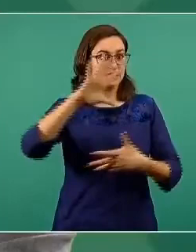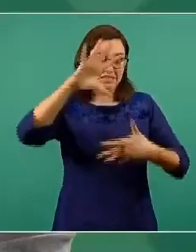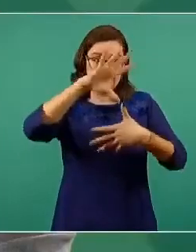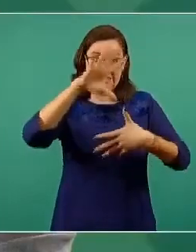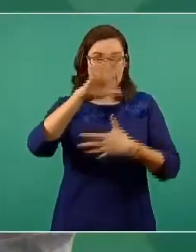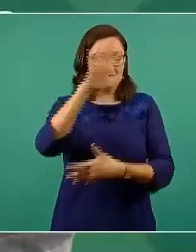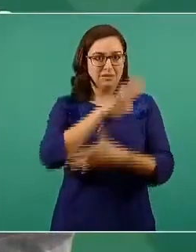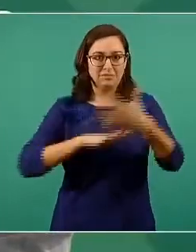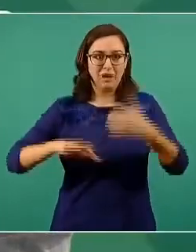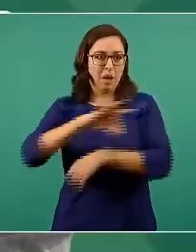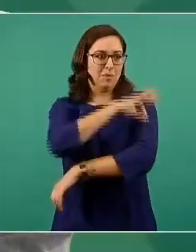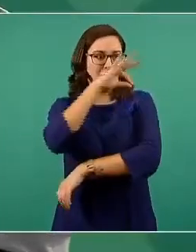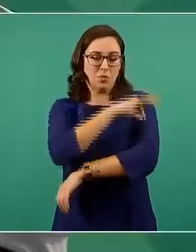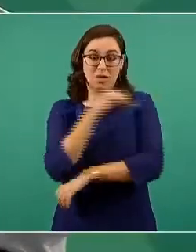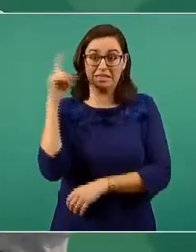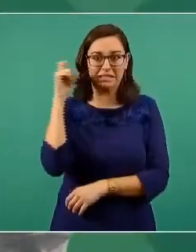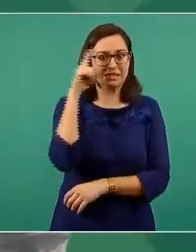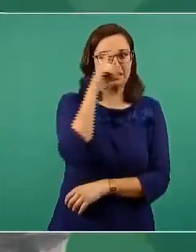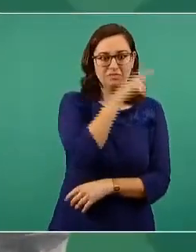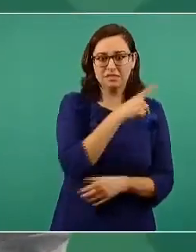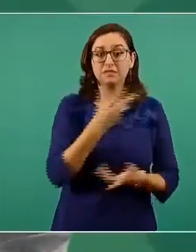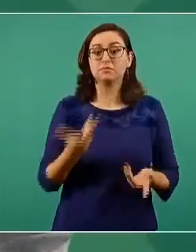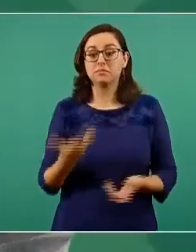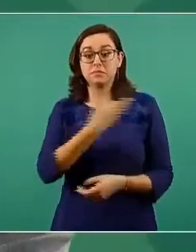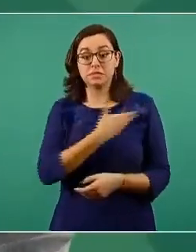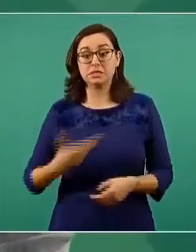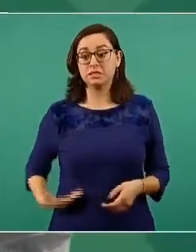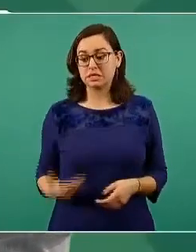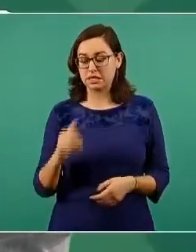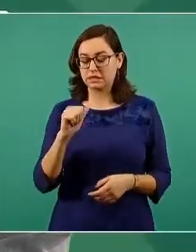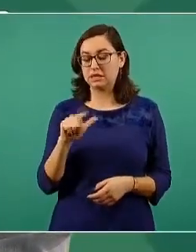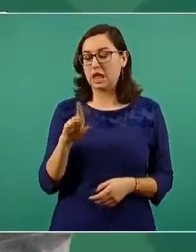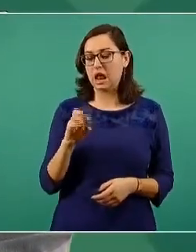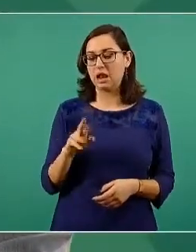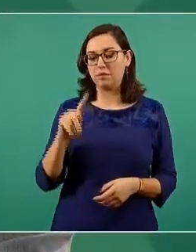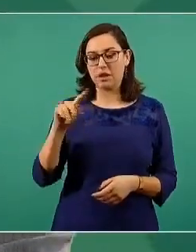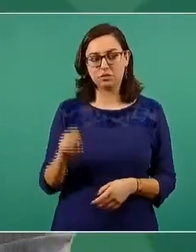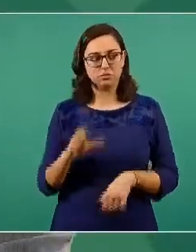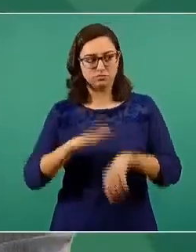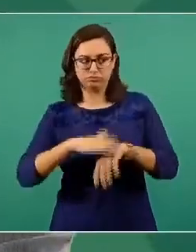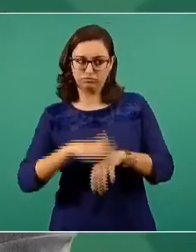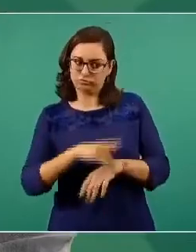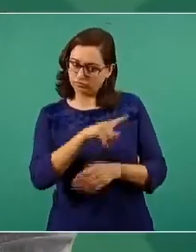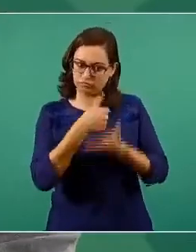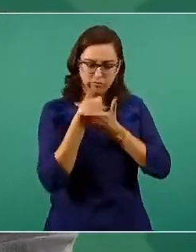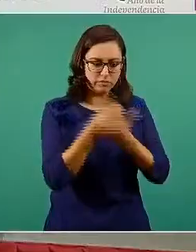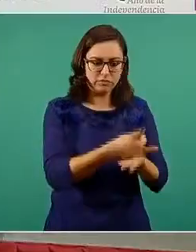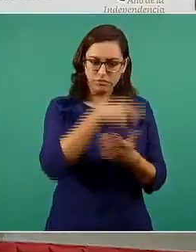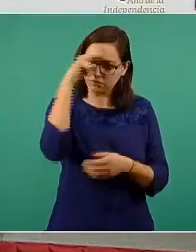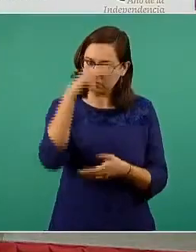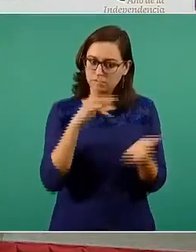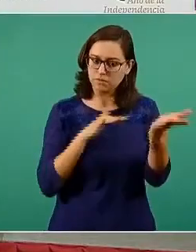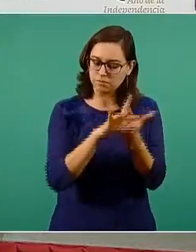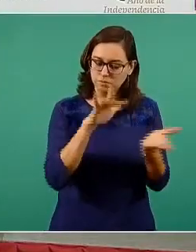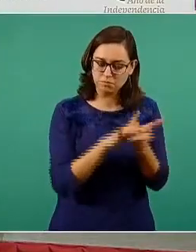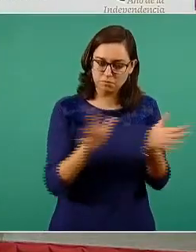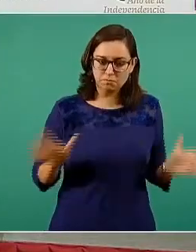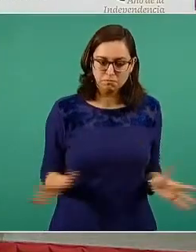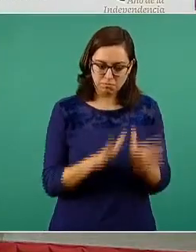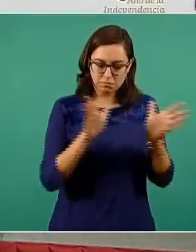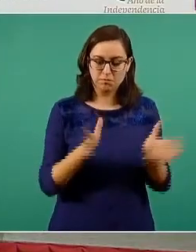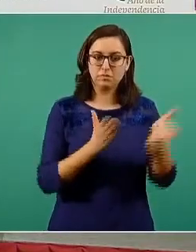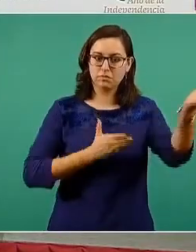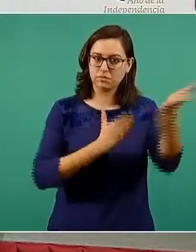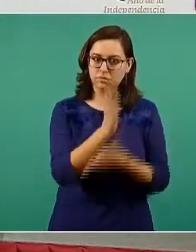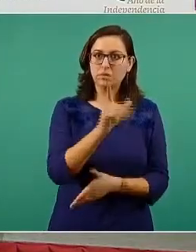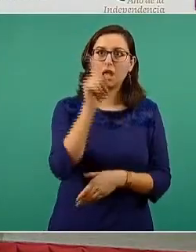nuestro presidente nos pidió a Cecilia y a mí que nos pusiéramos a disposición para colaborar, para trabajar en el acceso a la